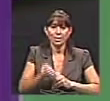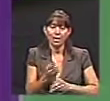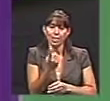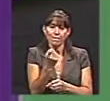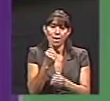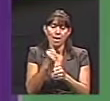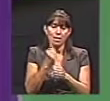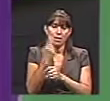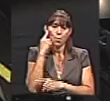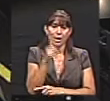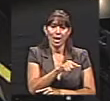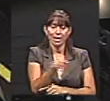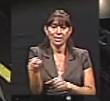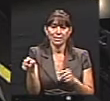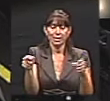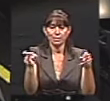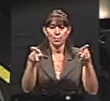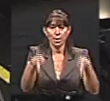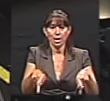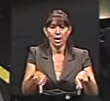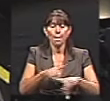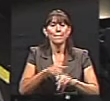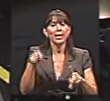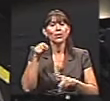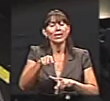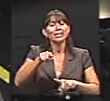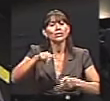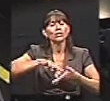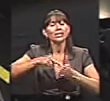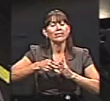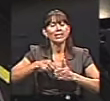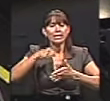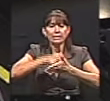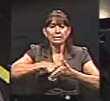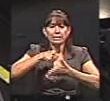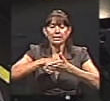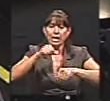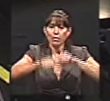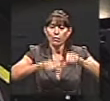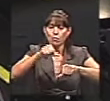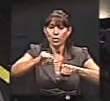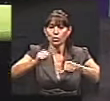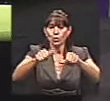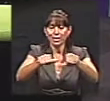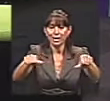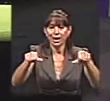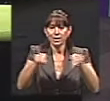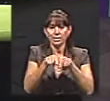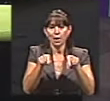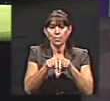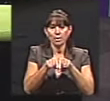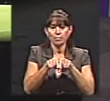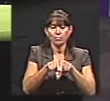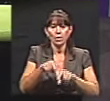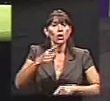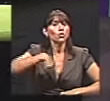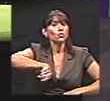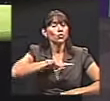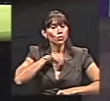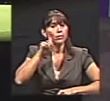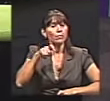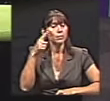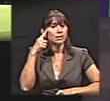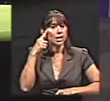esta población. Pero eso requiere de grandes esfuerzos en las otras áreas también. No podríamos dejar de pensar que salud,